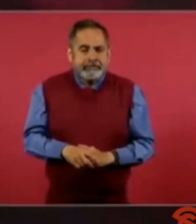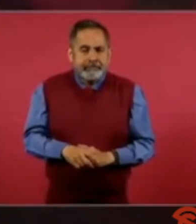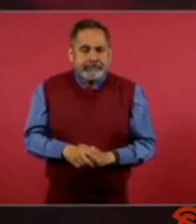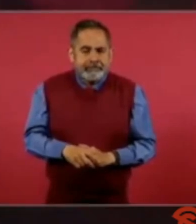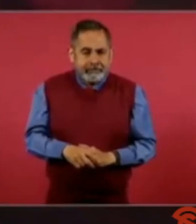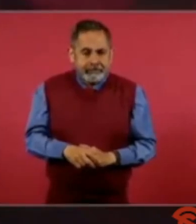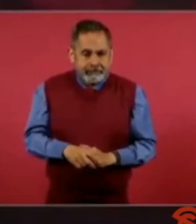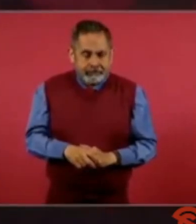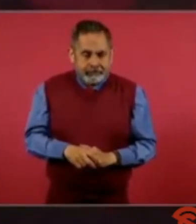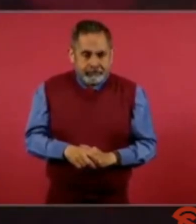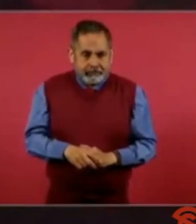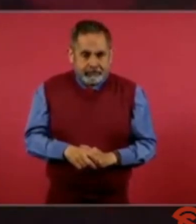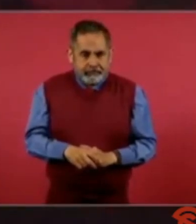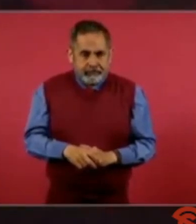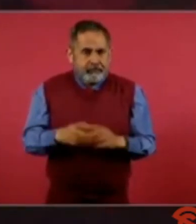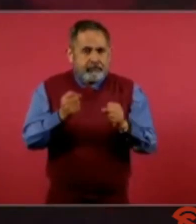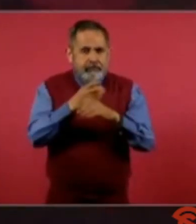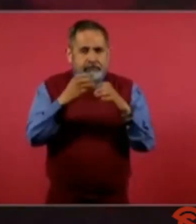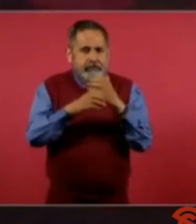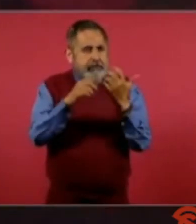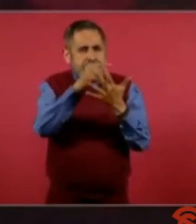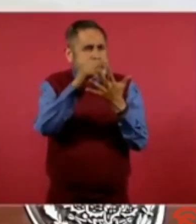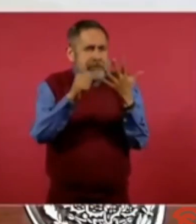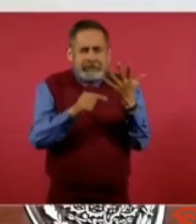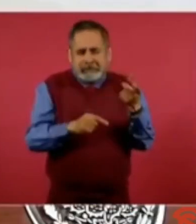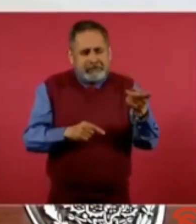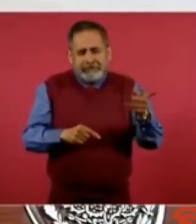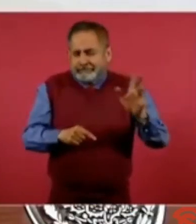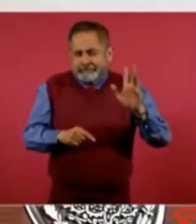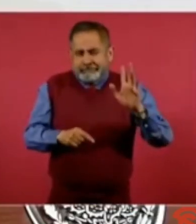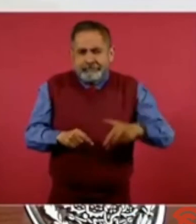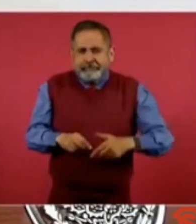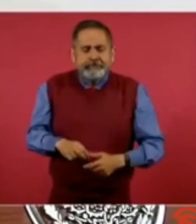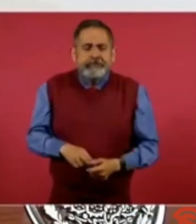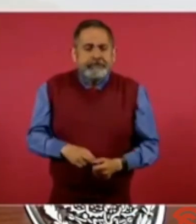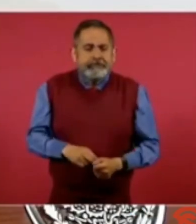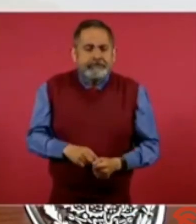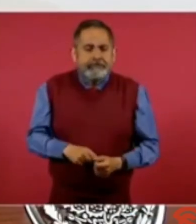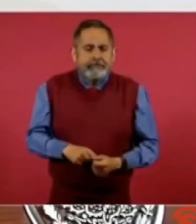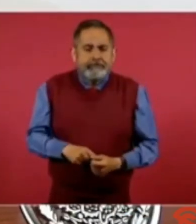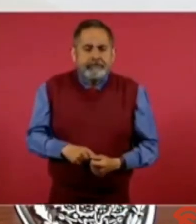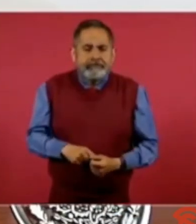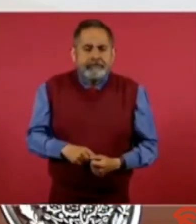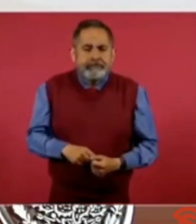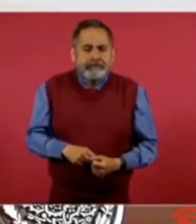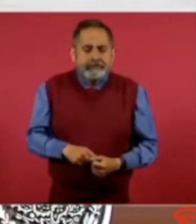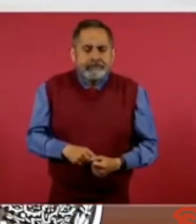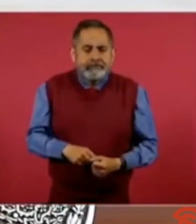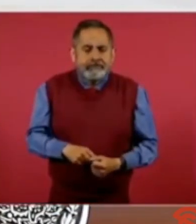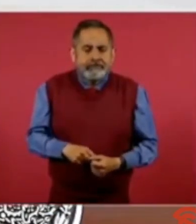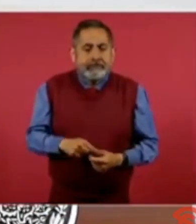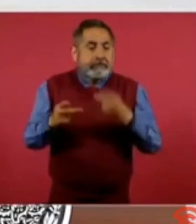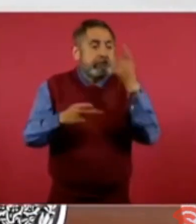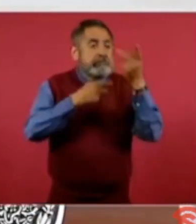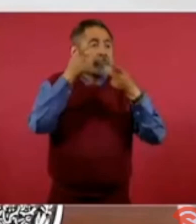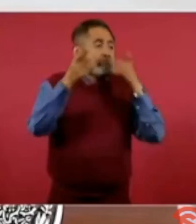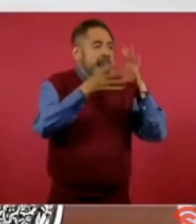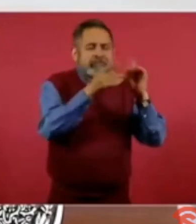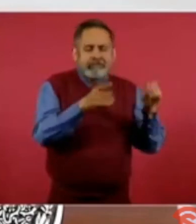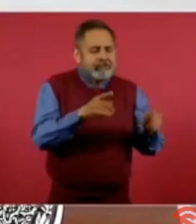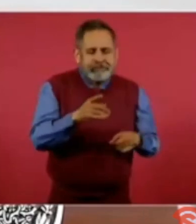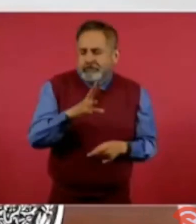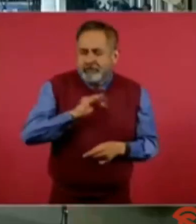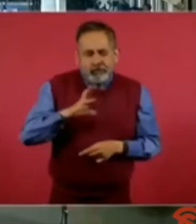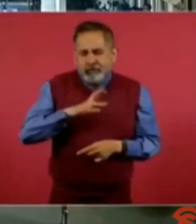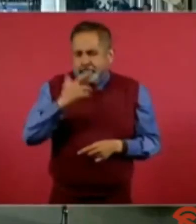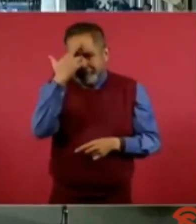este muchas cosas no que se se dicen que no tienen que ver